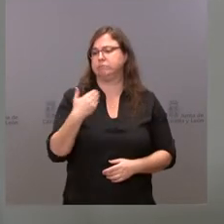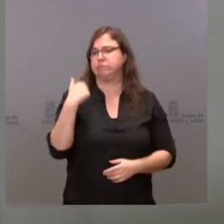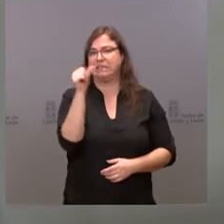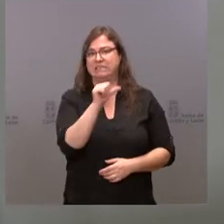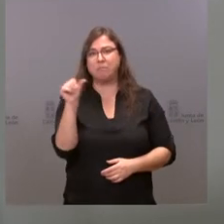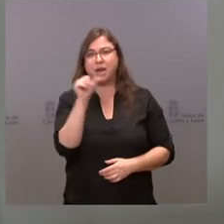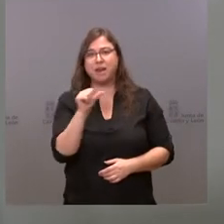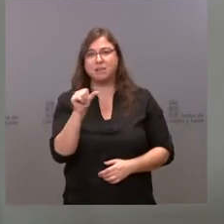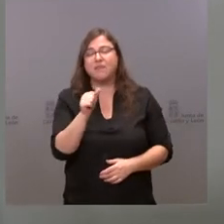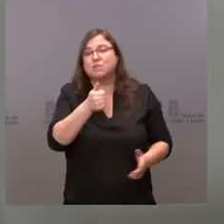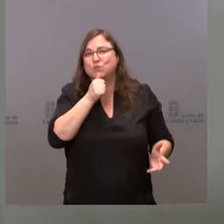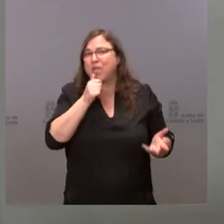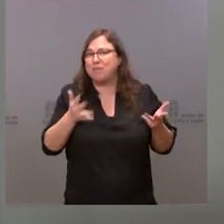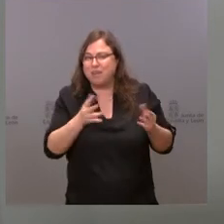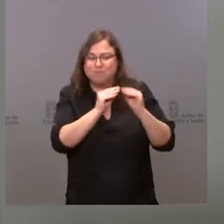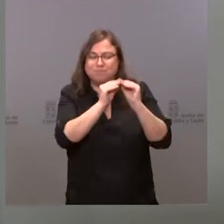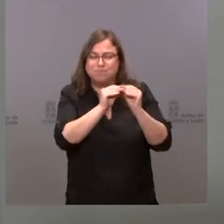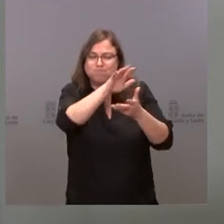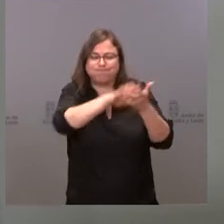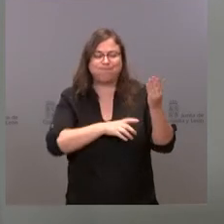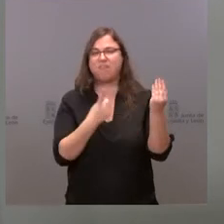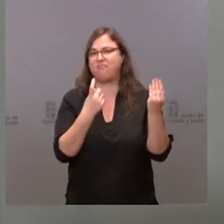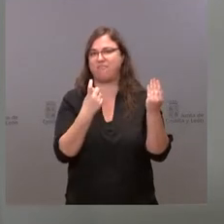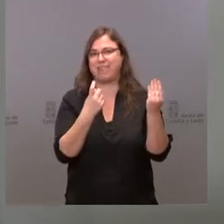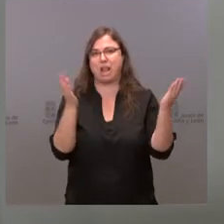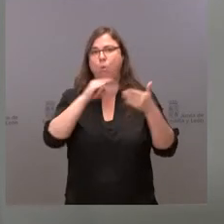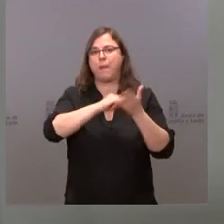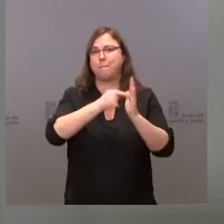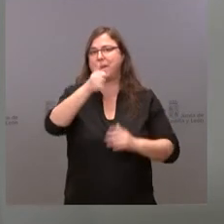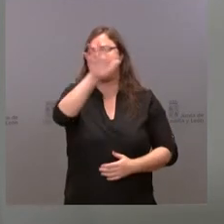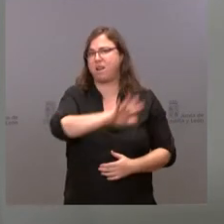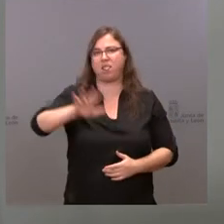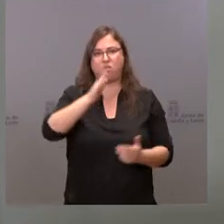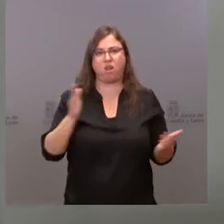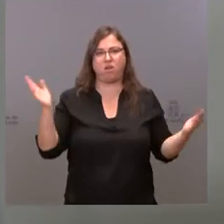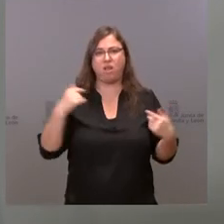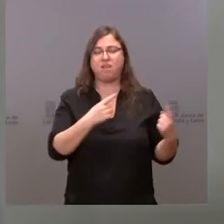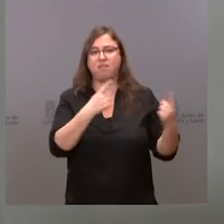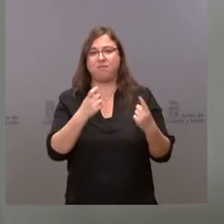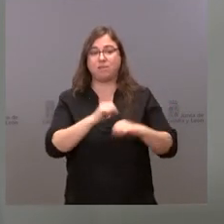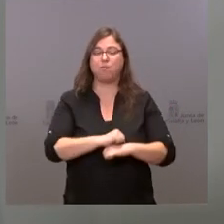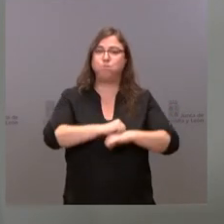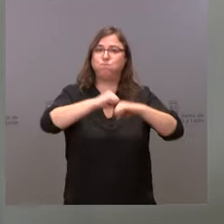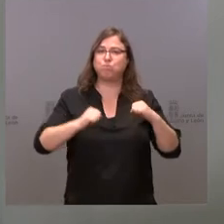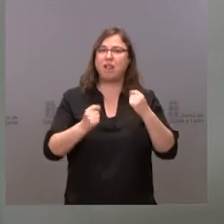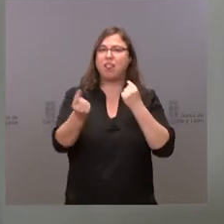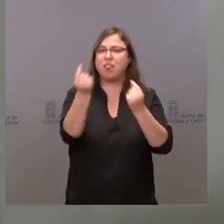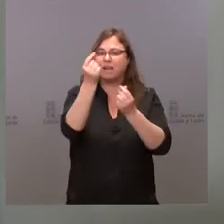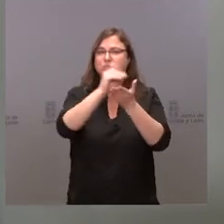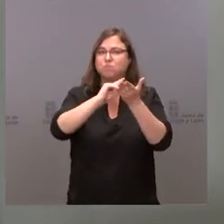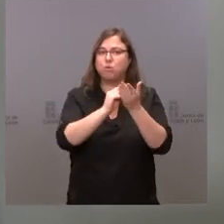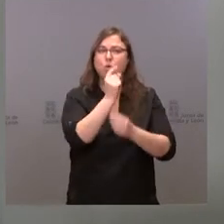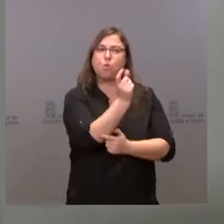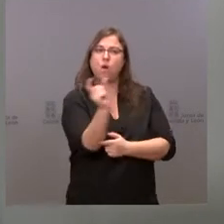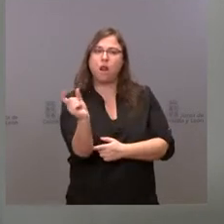todavía no se había desarrollado este plan nacional todavía no se había consolidado las cifras definitivas que se corresponde a cada una